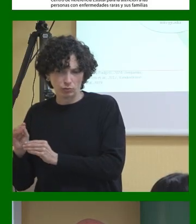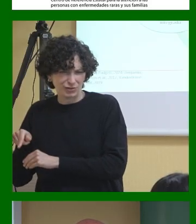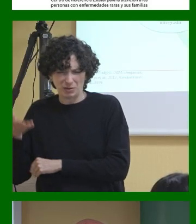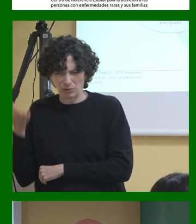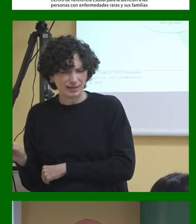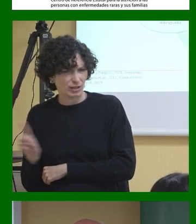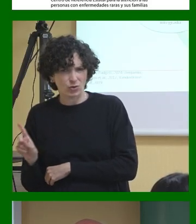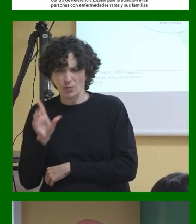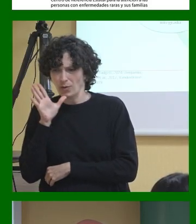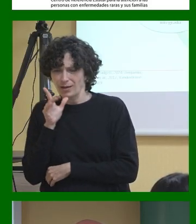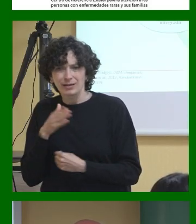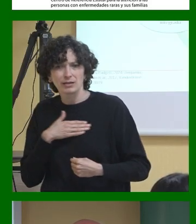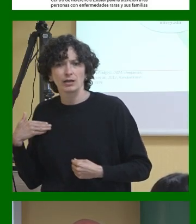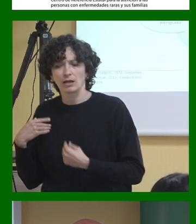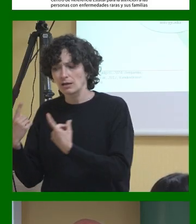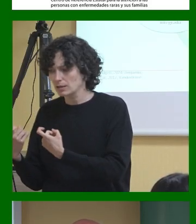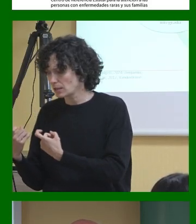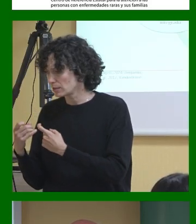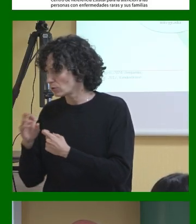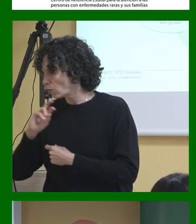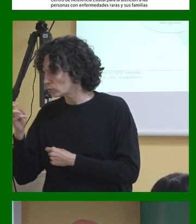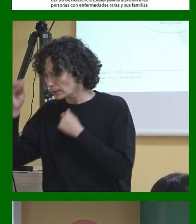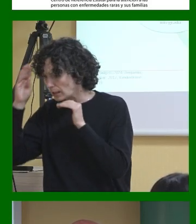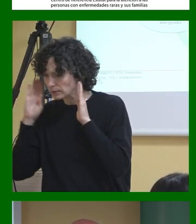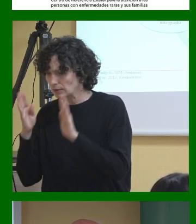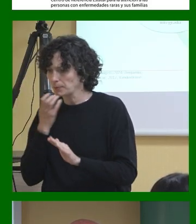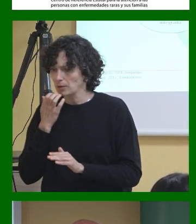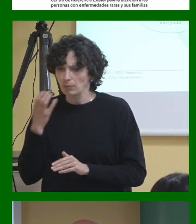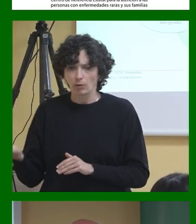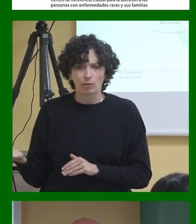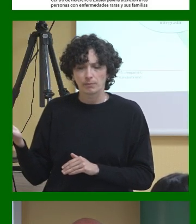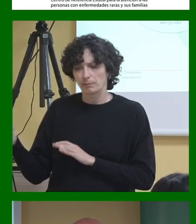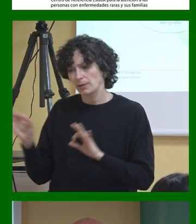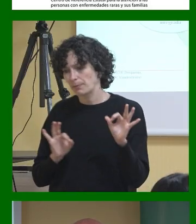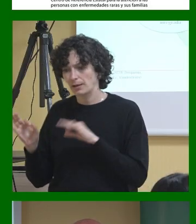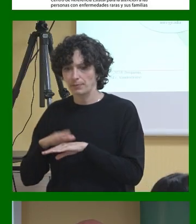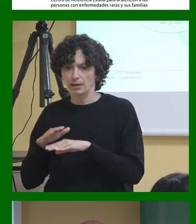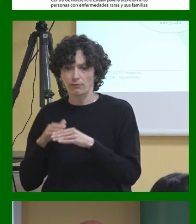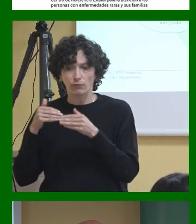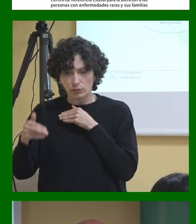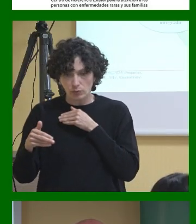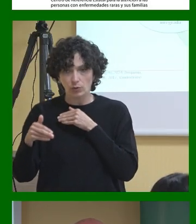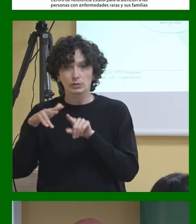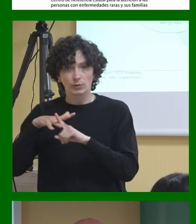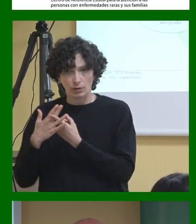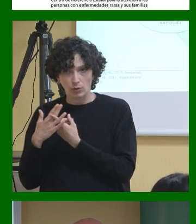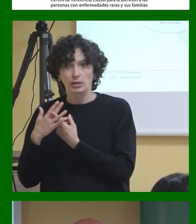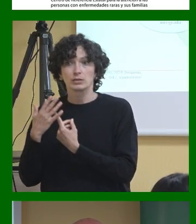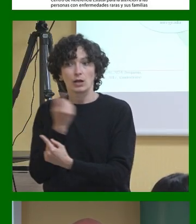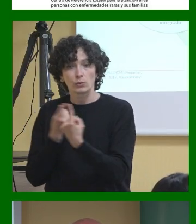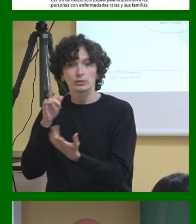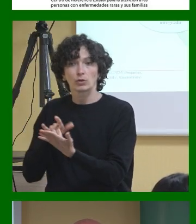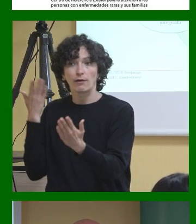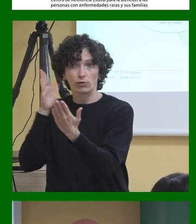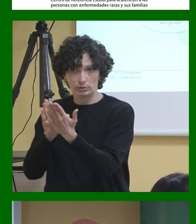que le atiendas más en necesidades como es básicamente preparación para el afrontamiento de determinadas